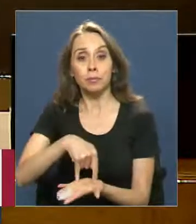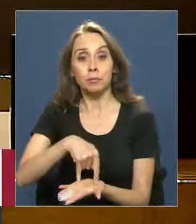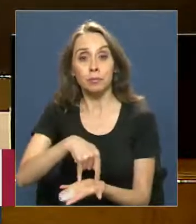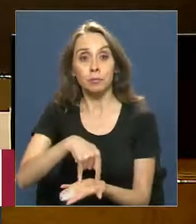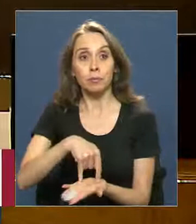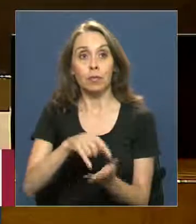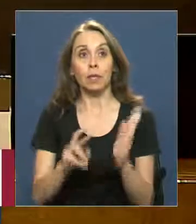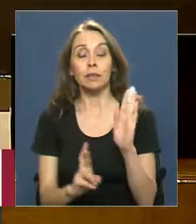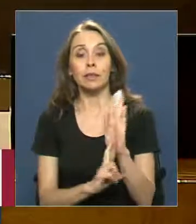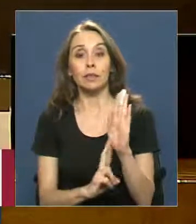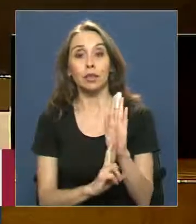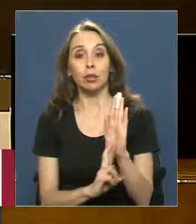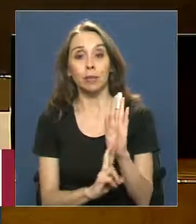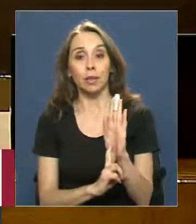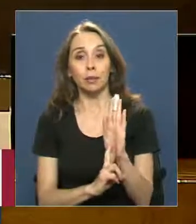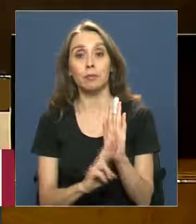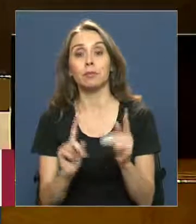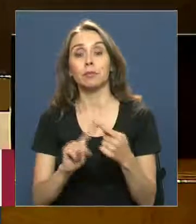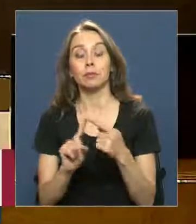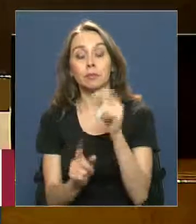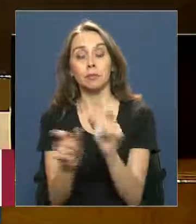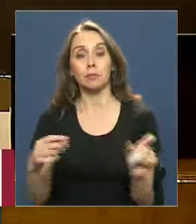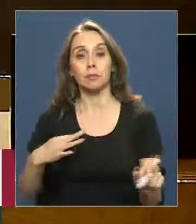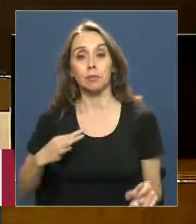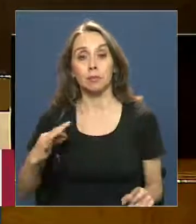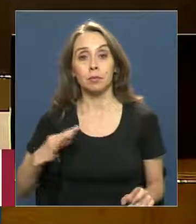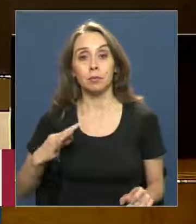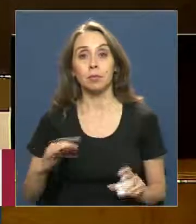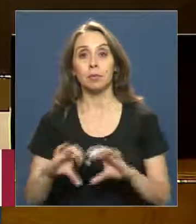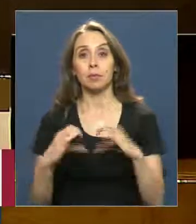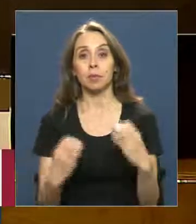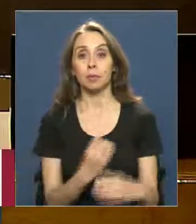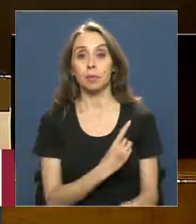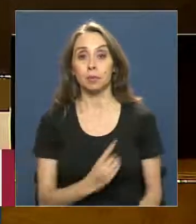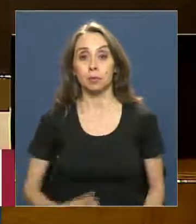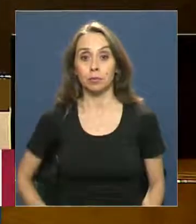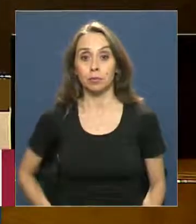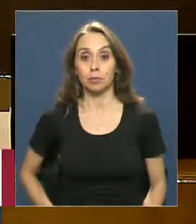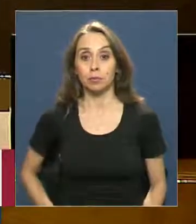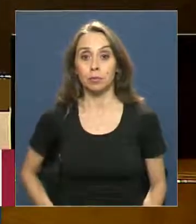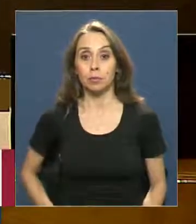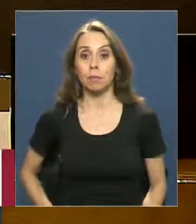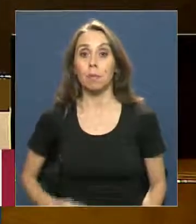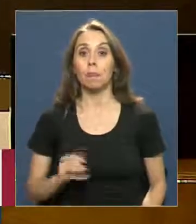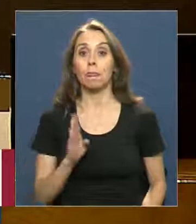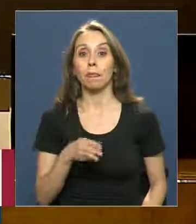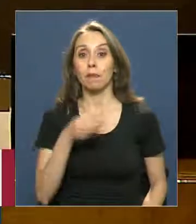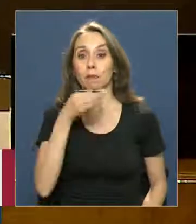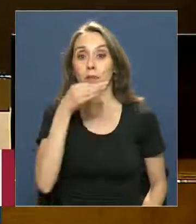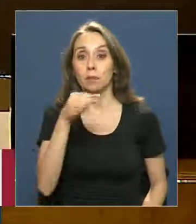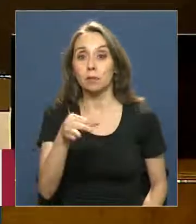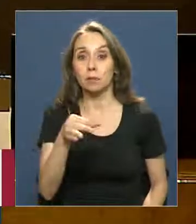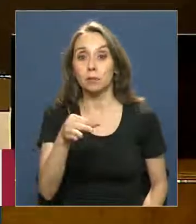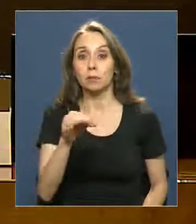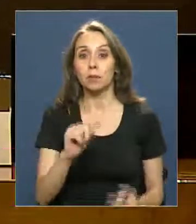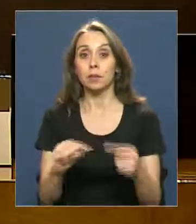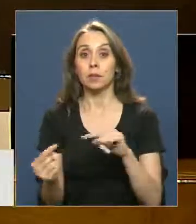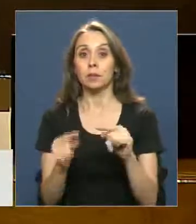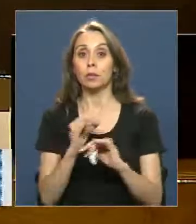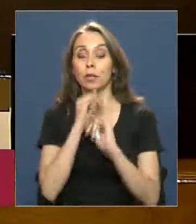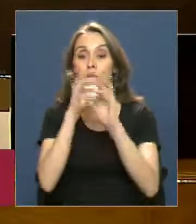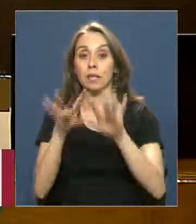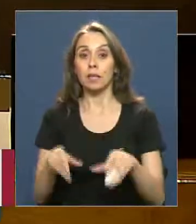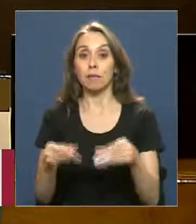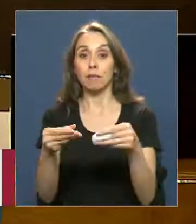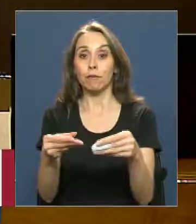el reglamento de participación ciudadana de la Cámara de Diputados. Cabe hacer presente que la discusión de este informe se